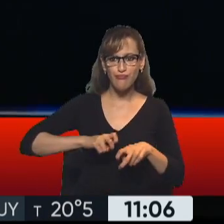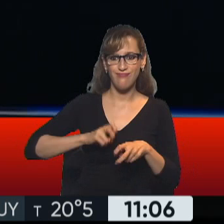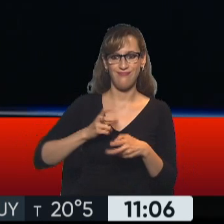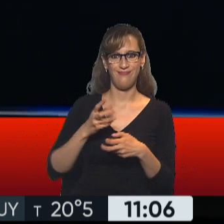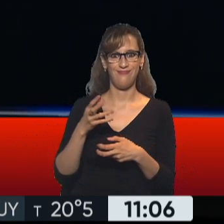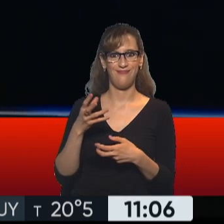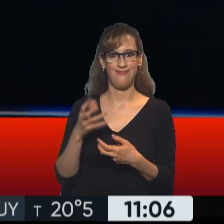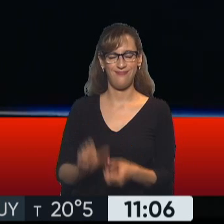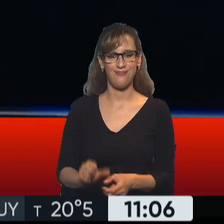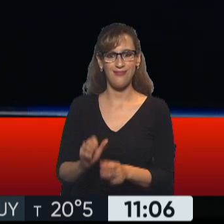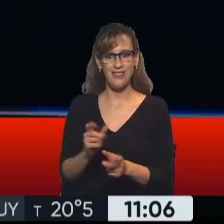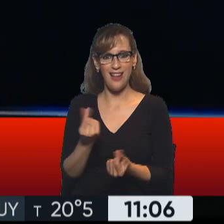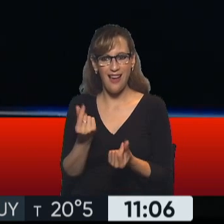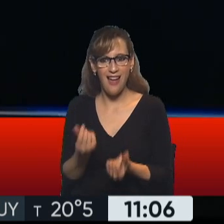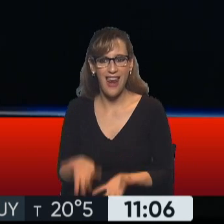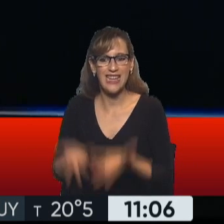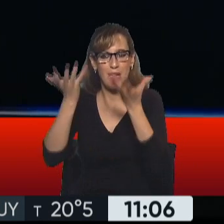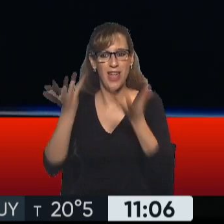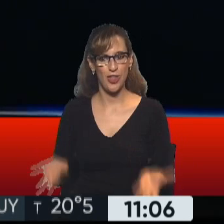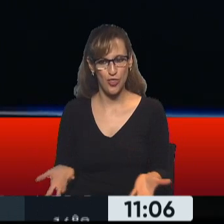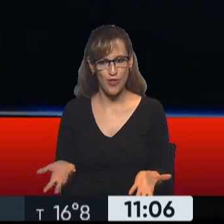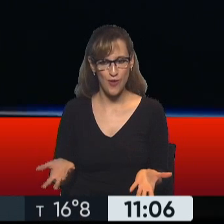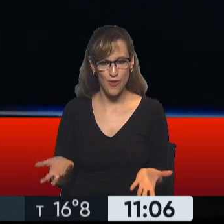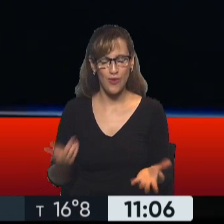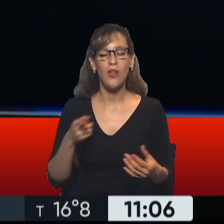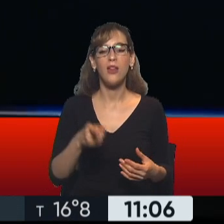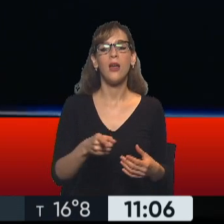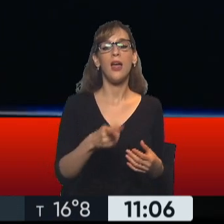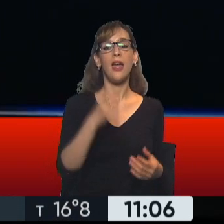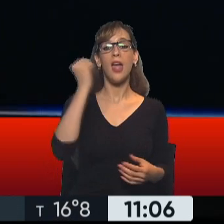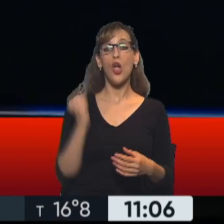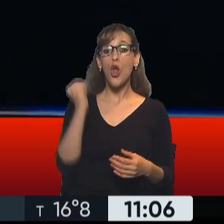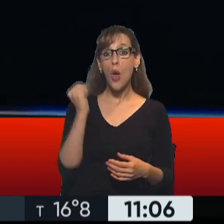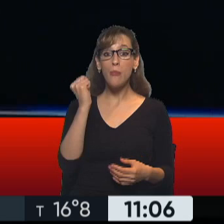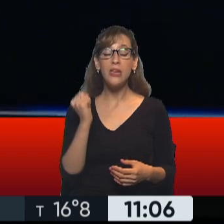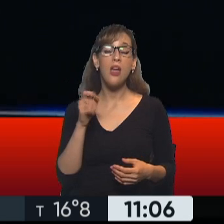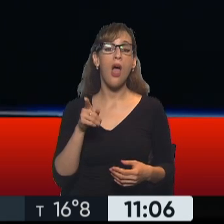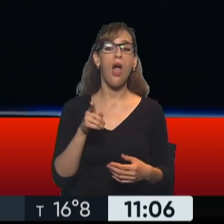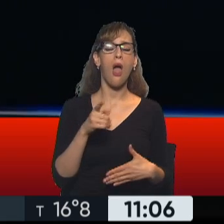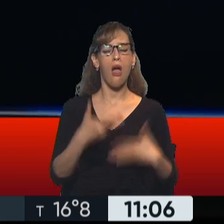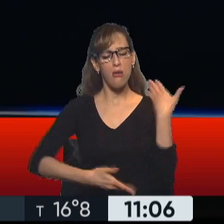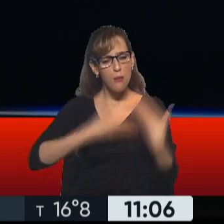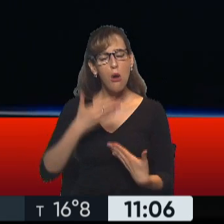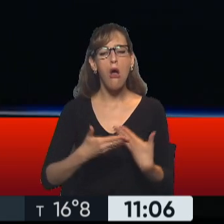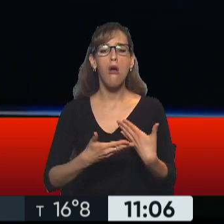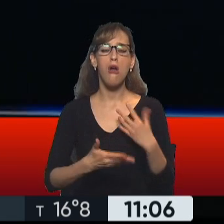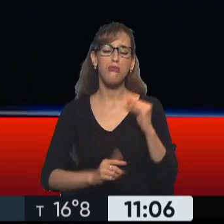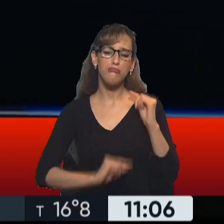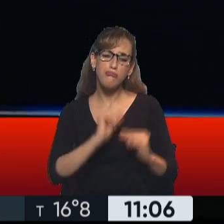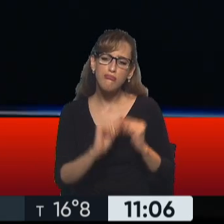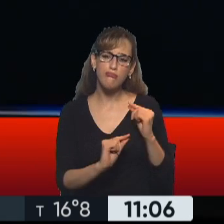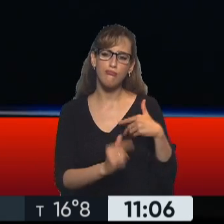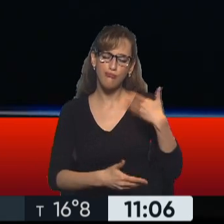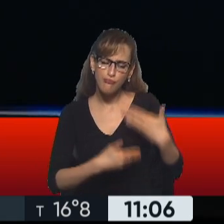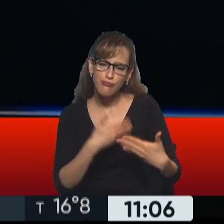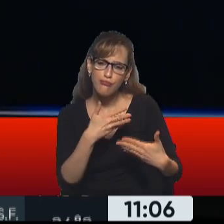este es el sendero de previsibilidad. La economía se ha venido recuperando a pasos agigantados. Ahora, esto